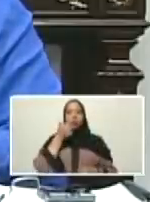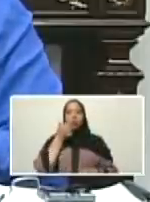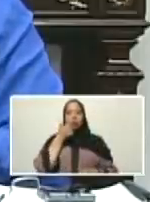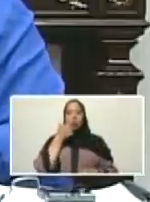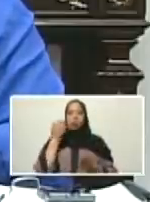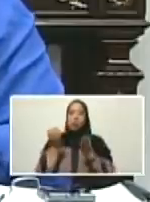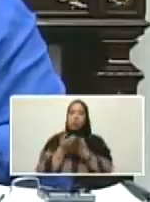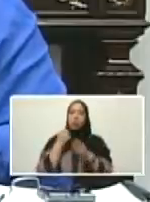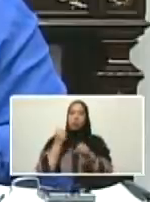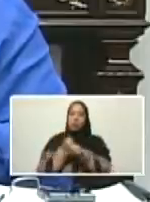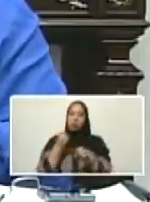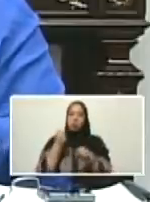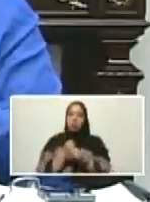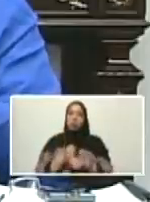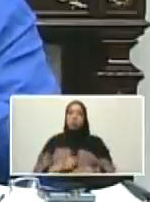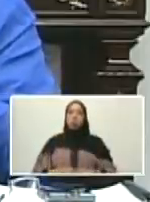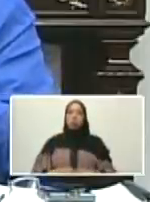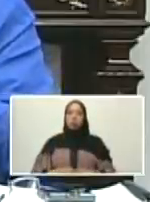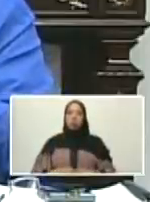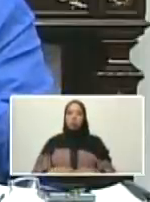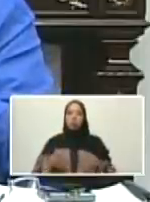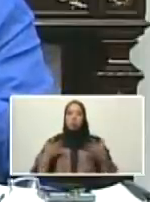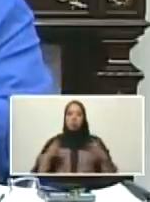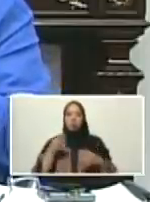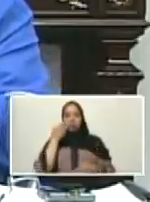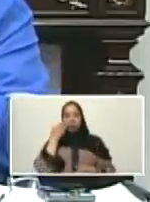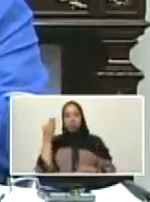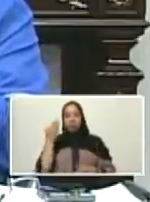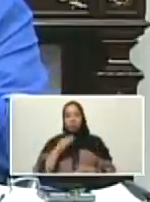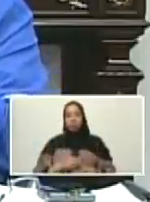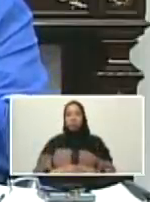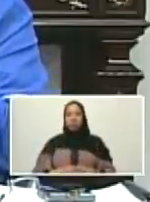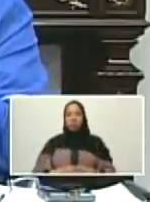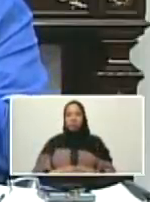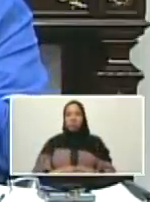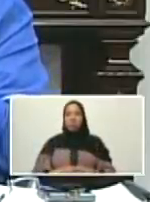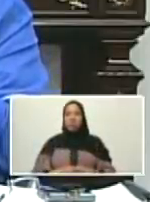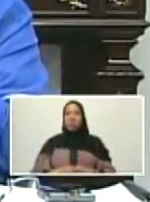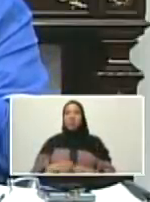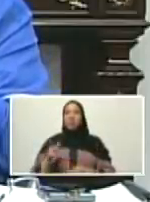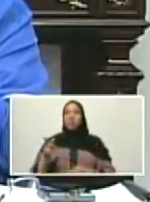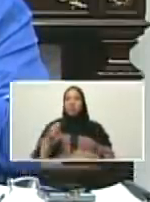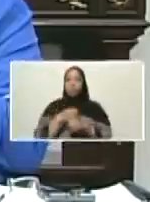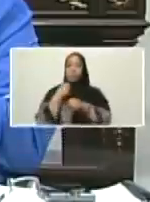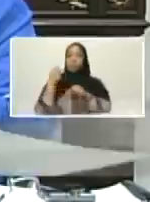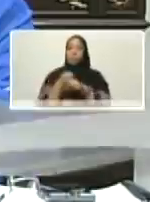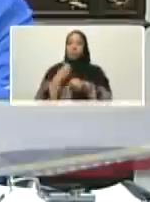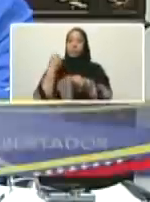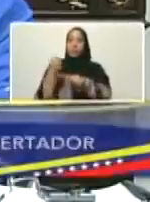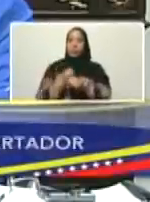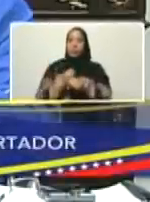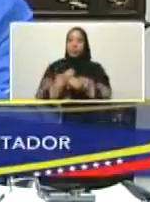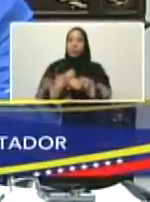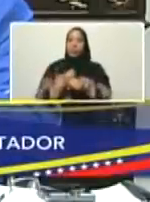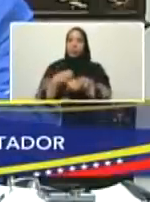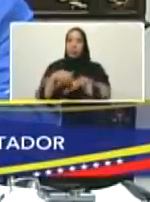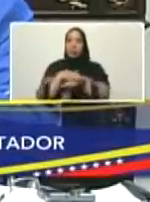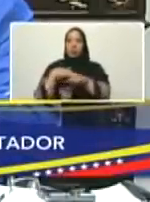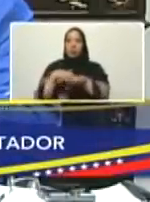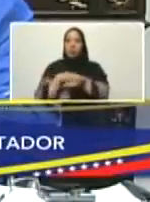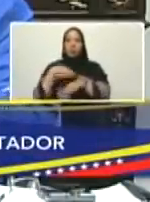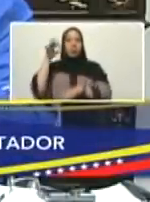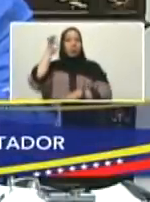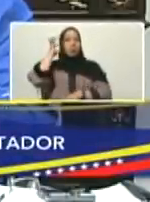clase obrera diva se parecía a ti que vienes de la clase obrera diva ministra de la mujer